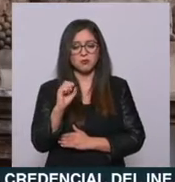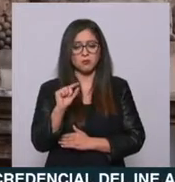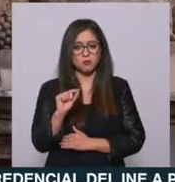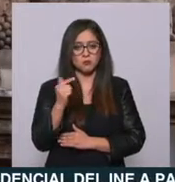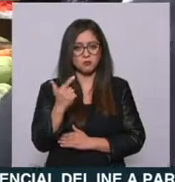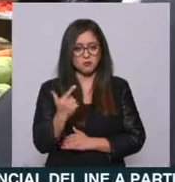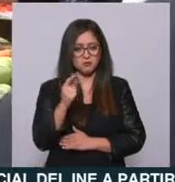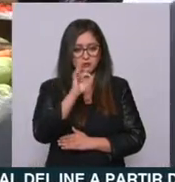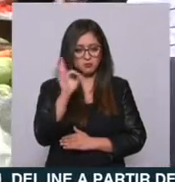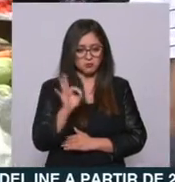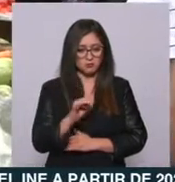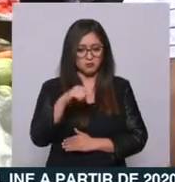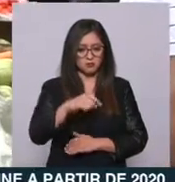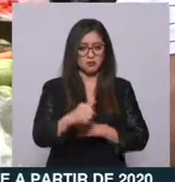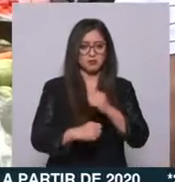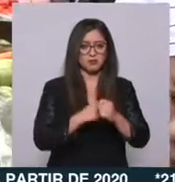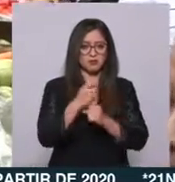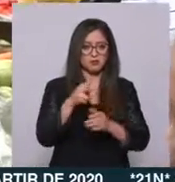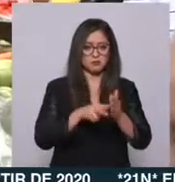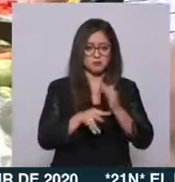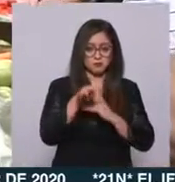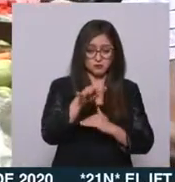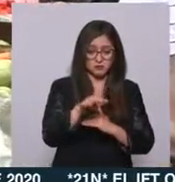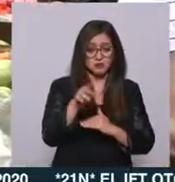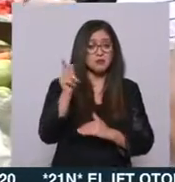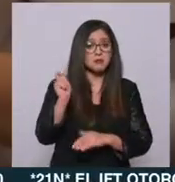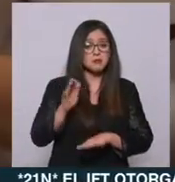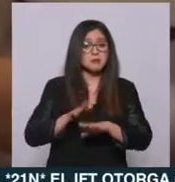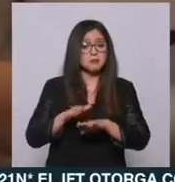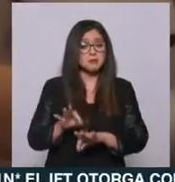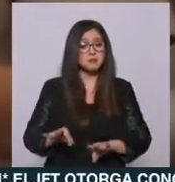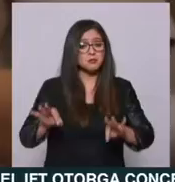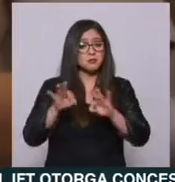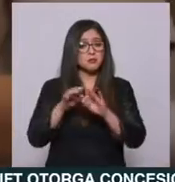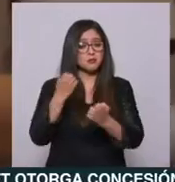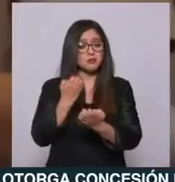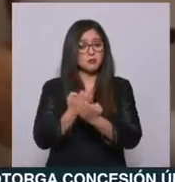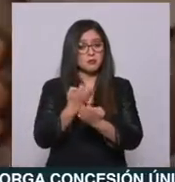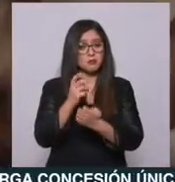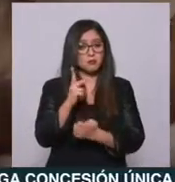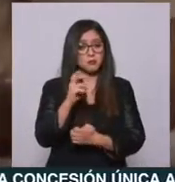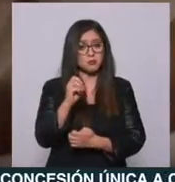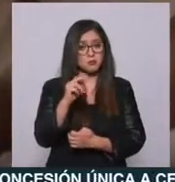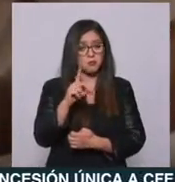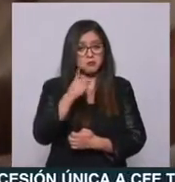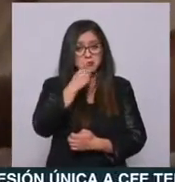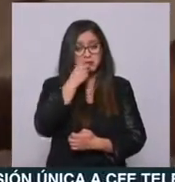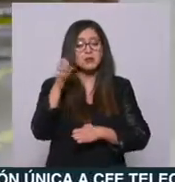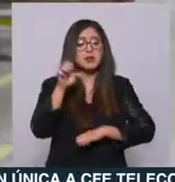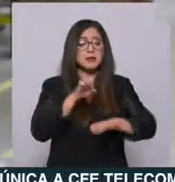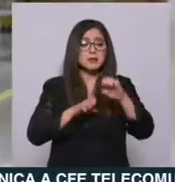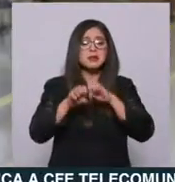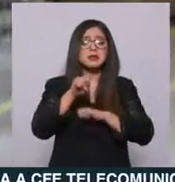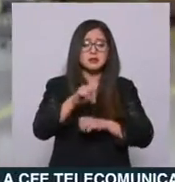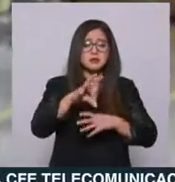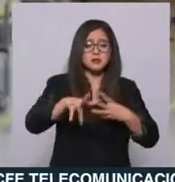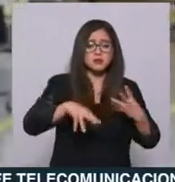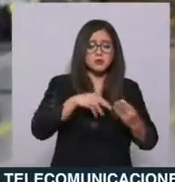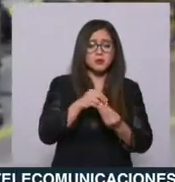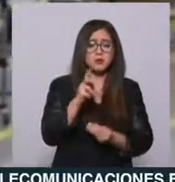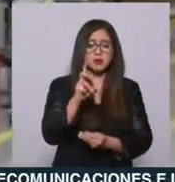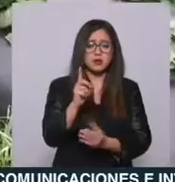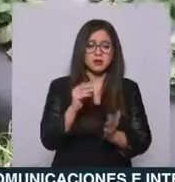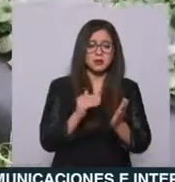este año. Dijo que le importa más la economía popular, pues aunque las empresas han prometido inversiones este año por $30,000